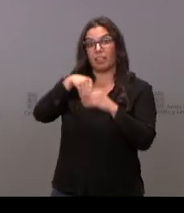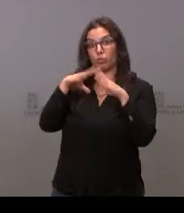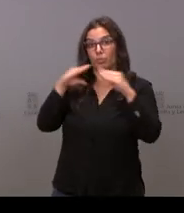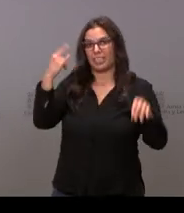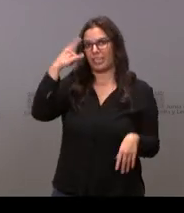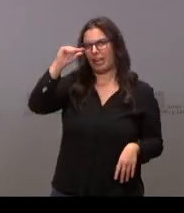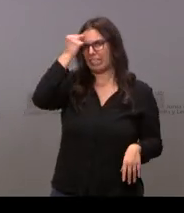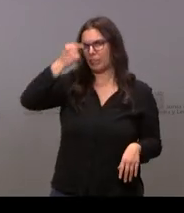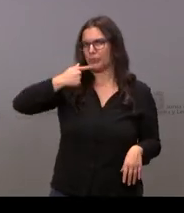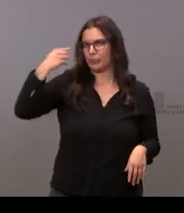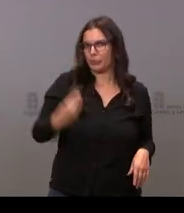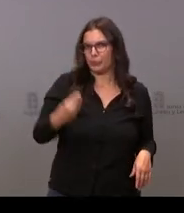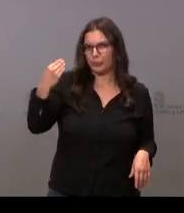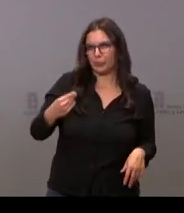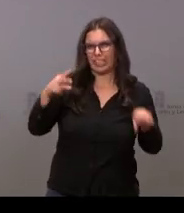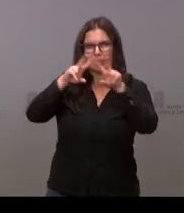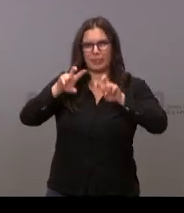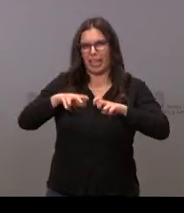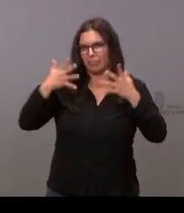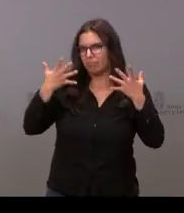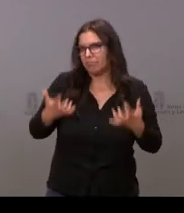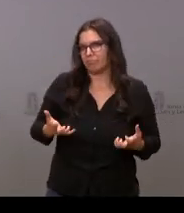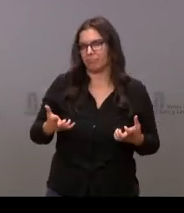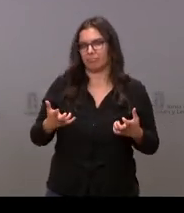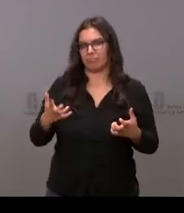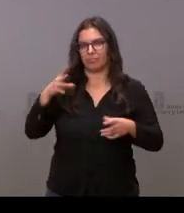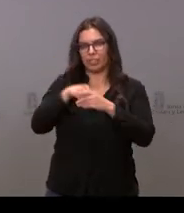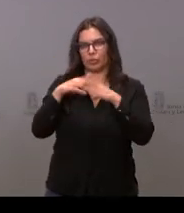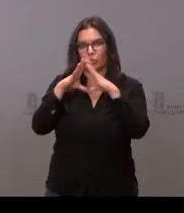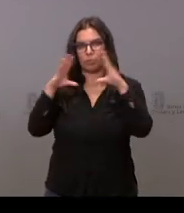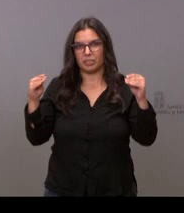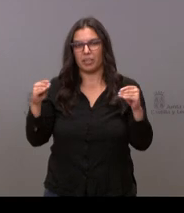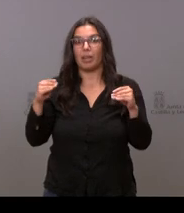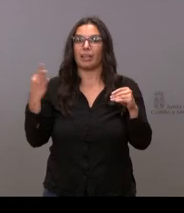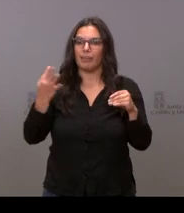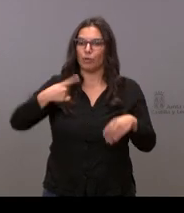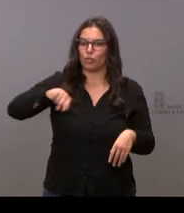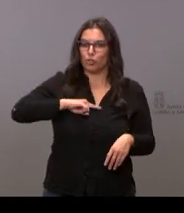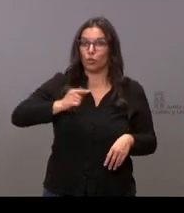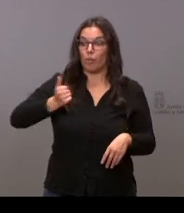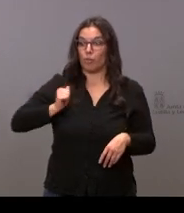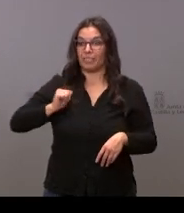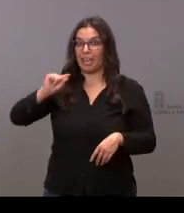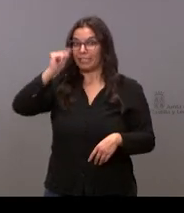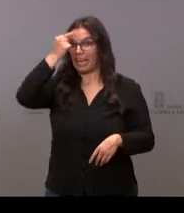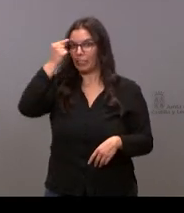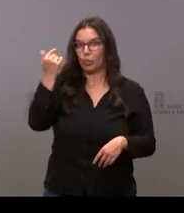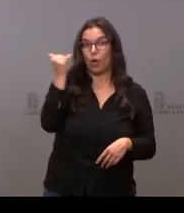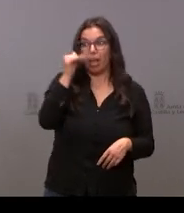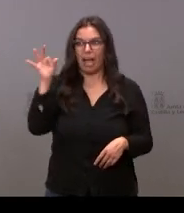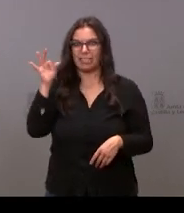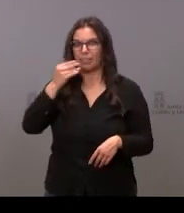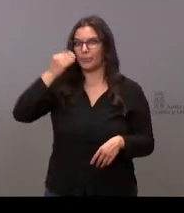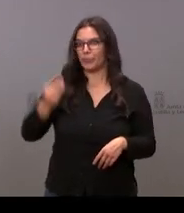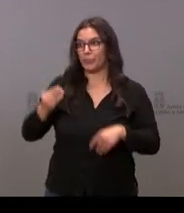hay muchísima investigación en nuestra universidad y tenemos que ser capaces de que ese talento de que esa investigación